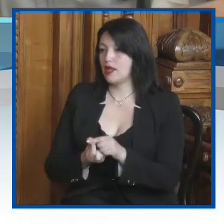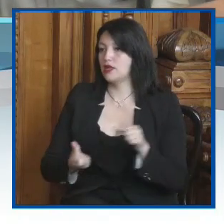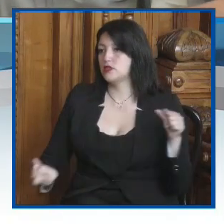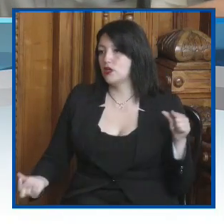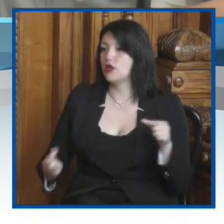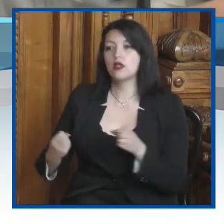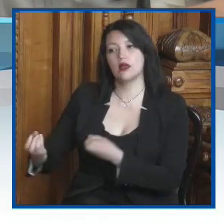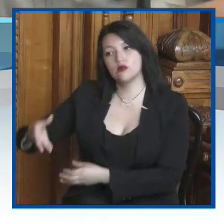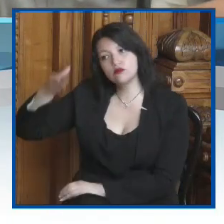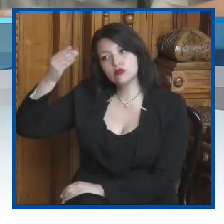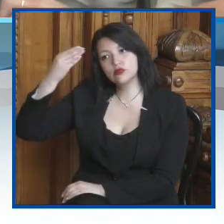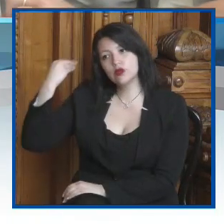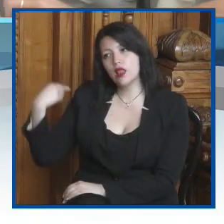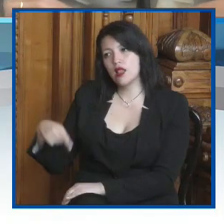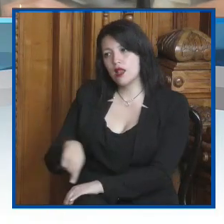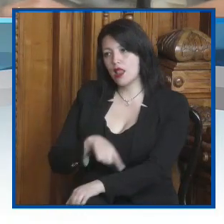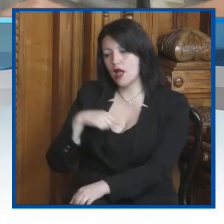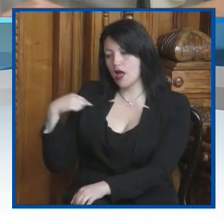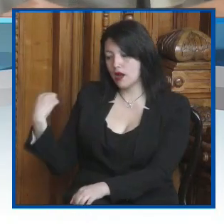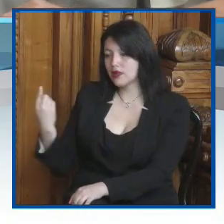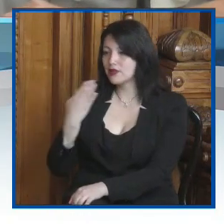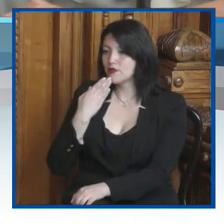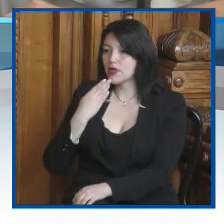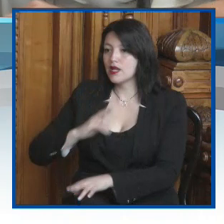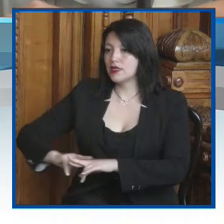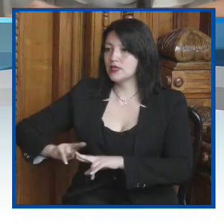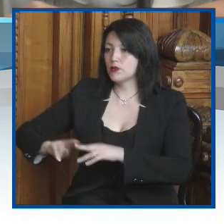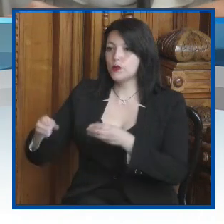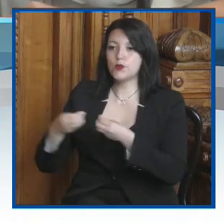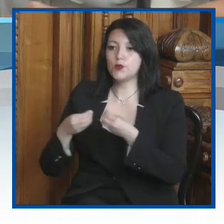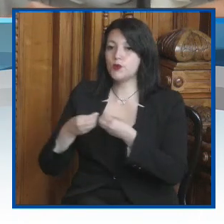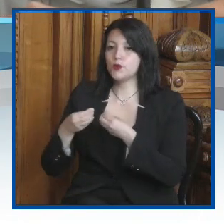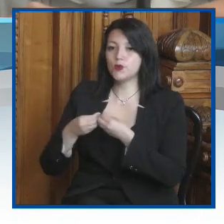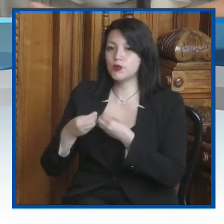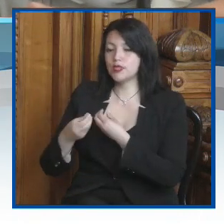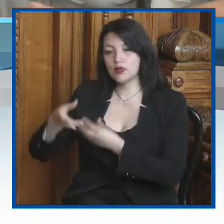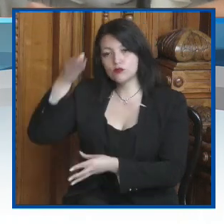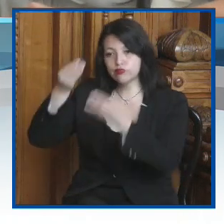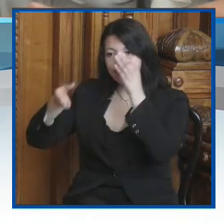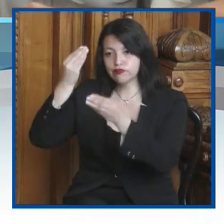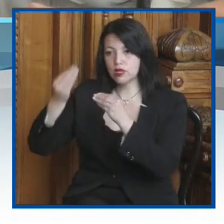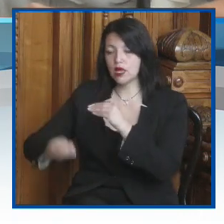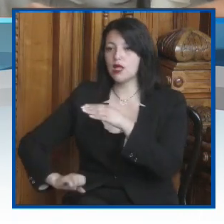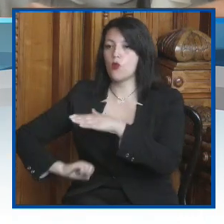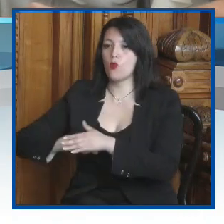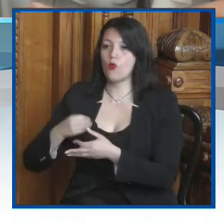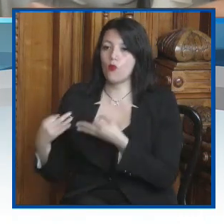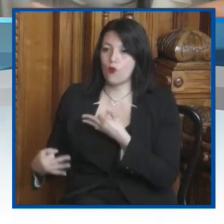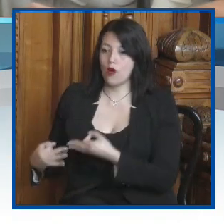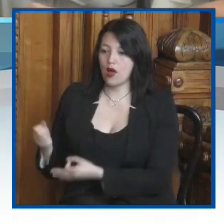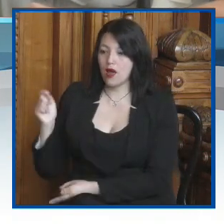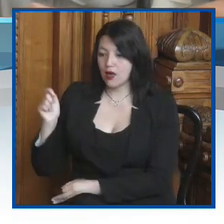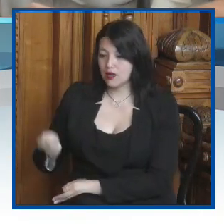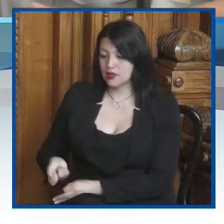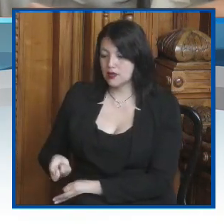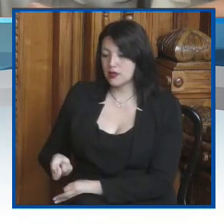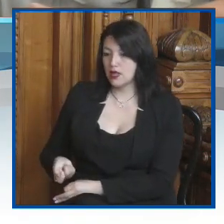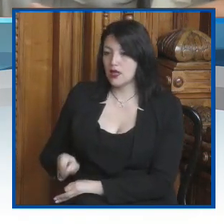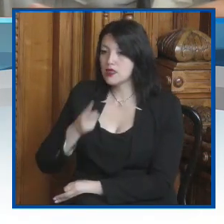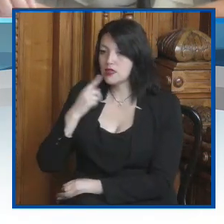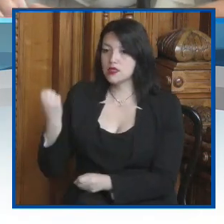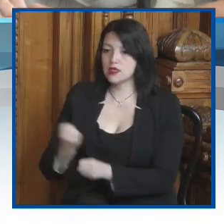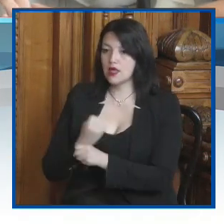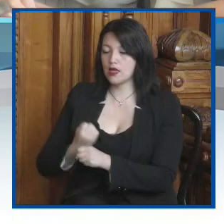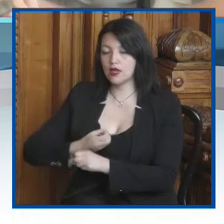una capacitación larga también y la hicimos. Tuvimos capacitaciones en el juzgado, talleres en el